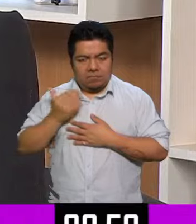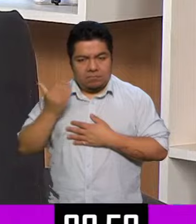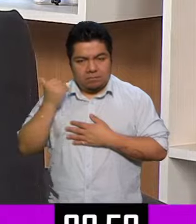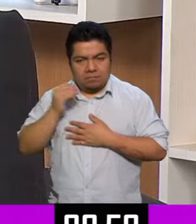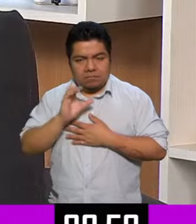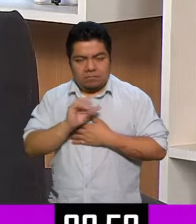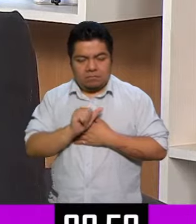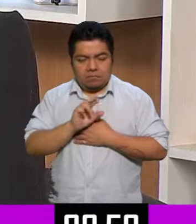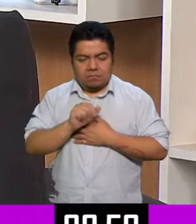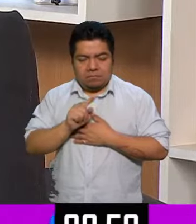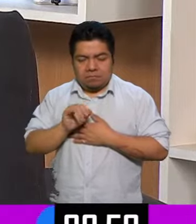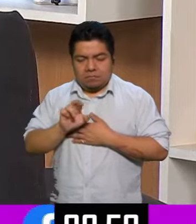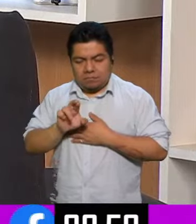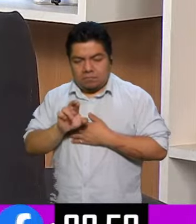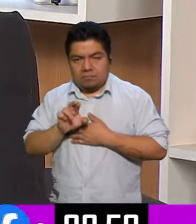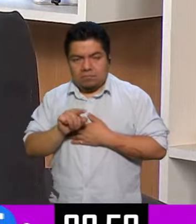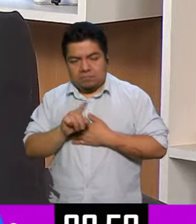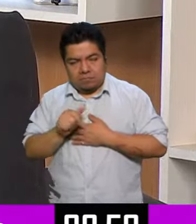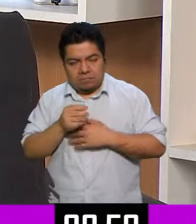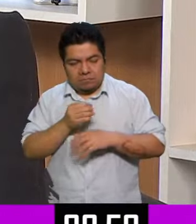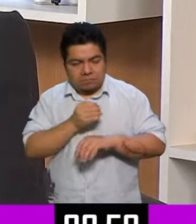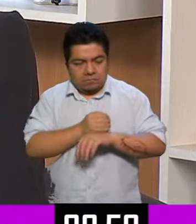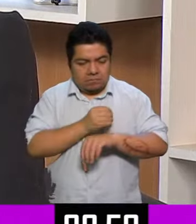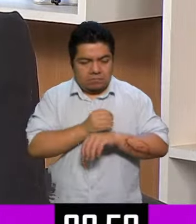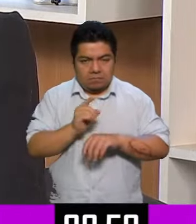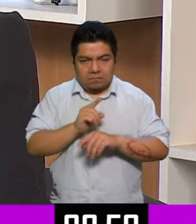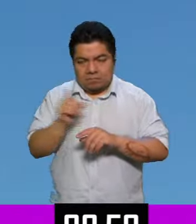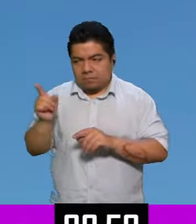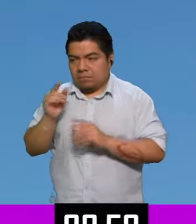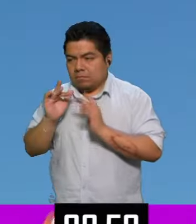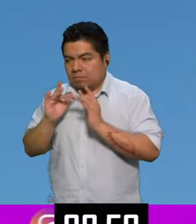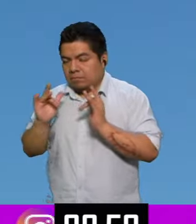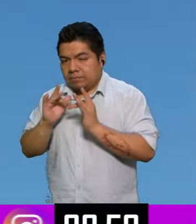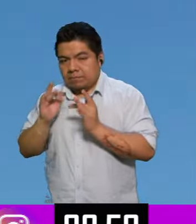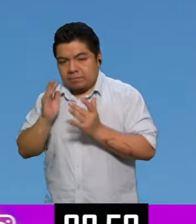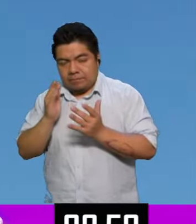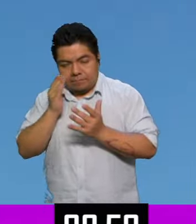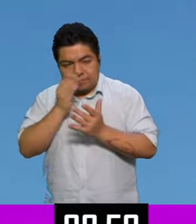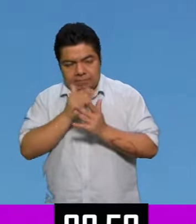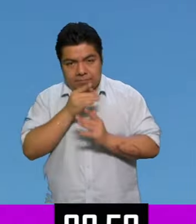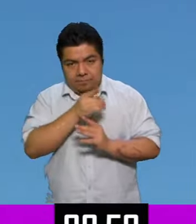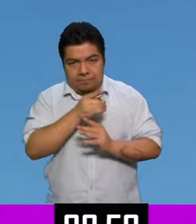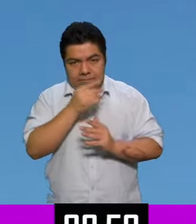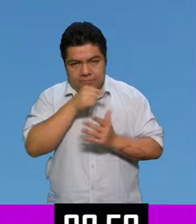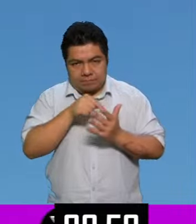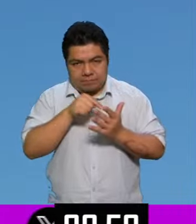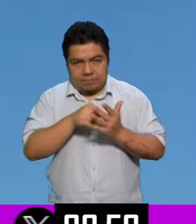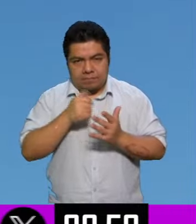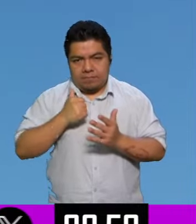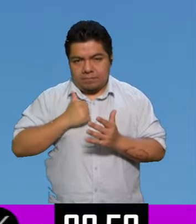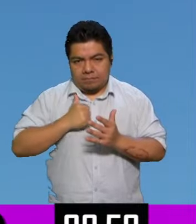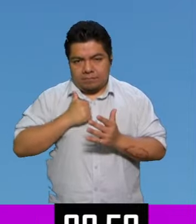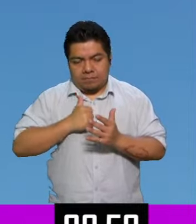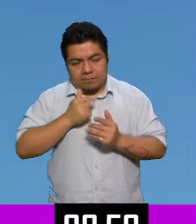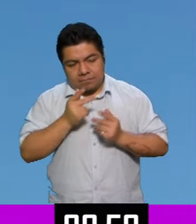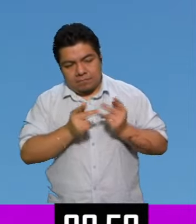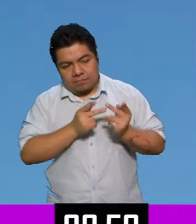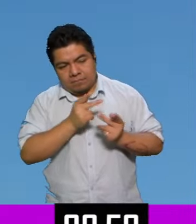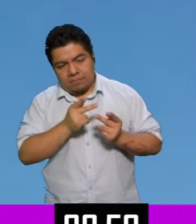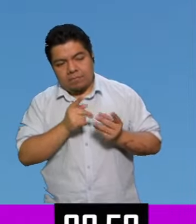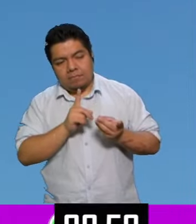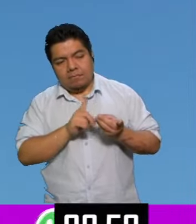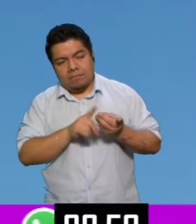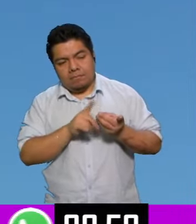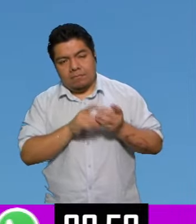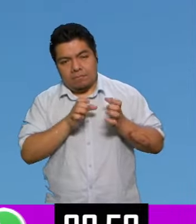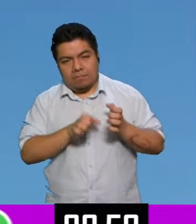Cartier, que no es el de los relojes, sino era un expedicionario francés, llega a lo que hoy es Canadá, pregunta algo así como dónde